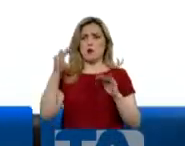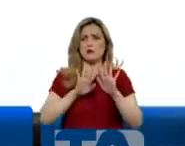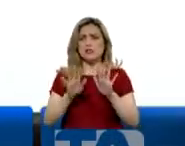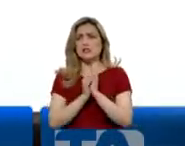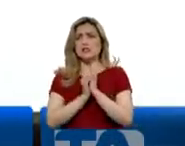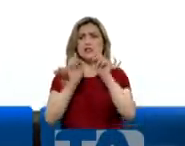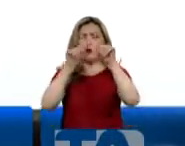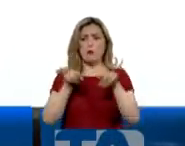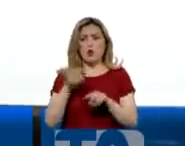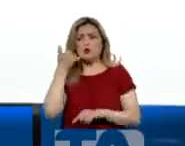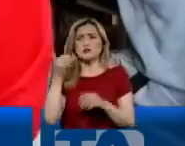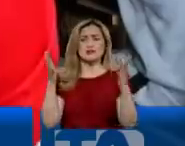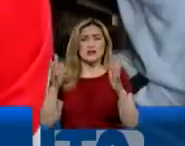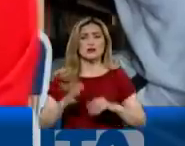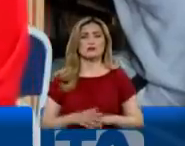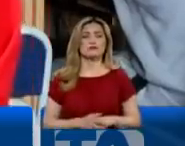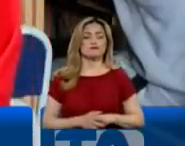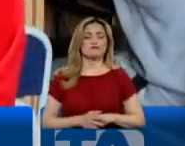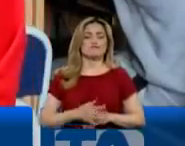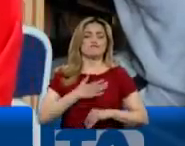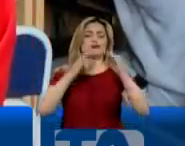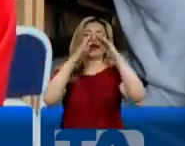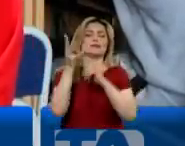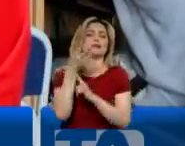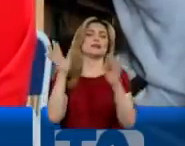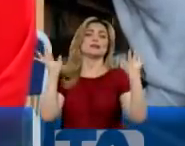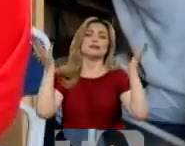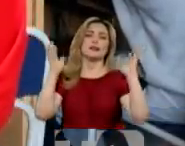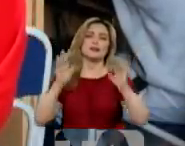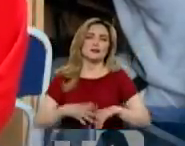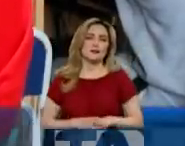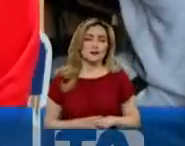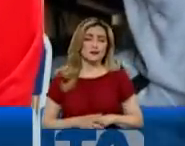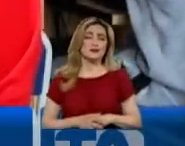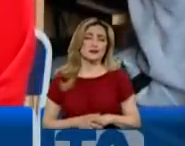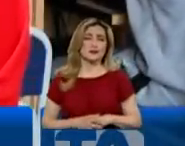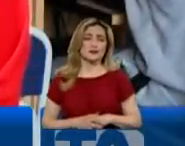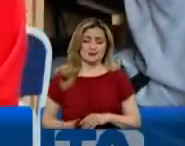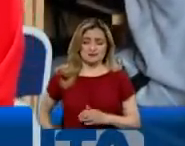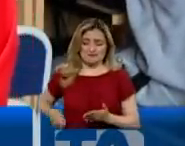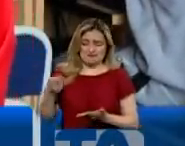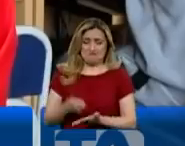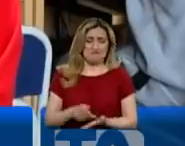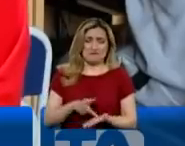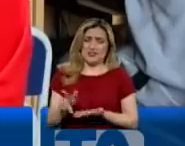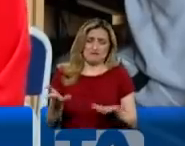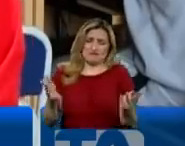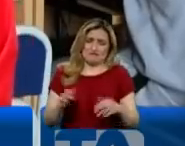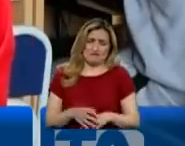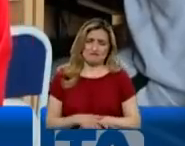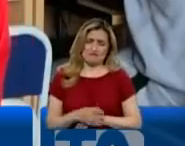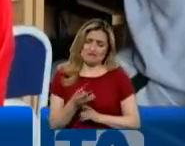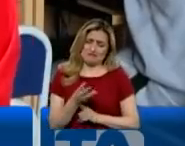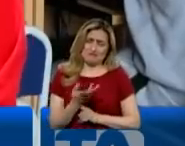una computadora o celular en mi caso de internet porque una de las posibilidades para poner